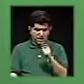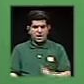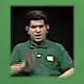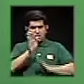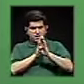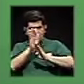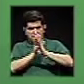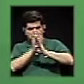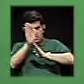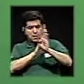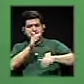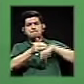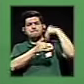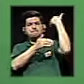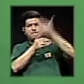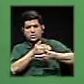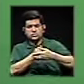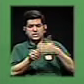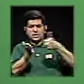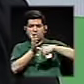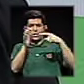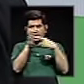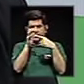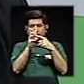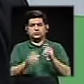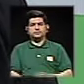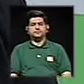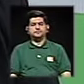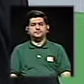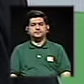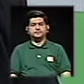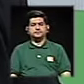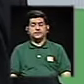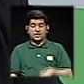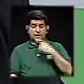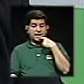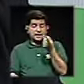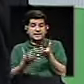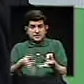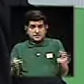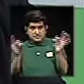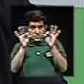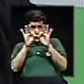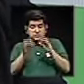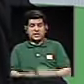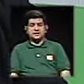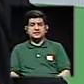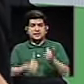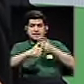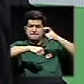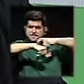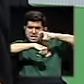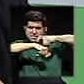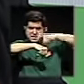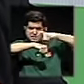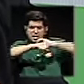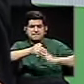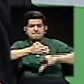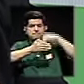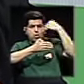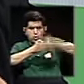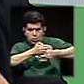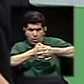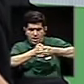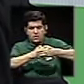desarrollado posterior al al referéndum bueno de notar que el primer periodo un primer tiempo después